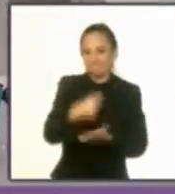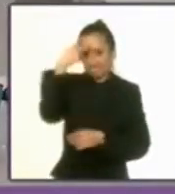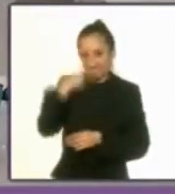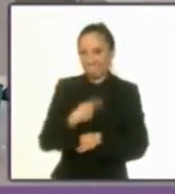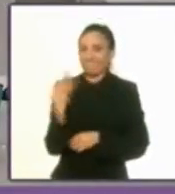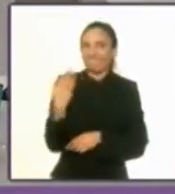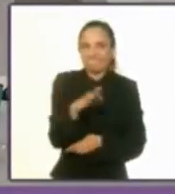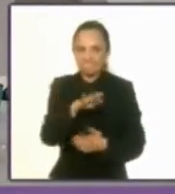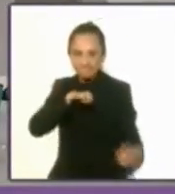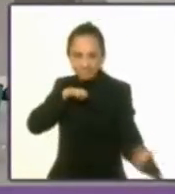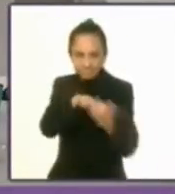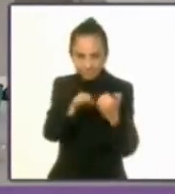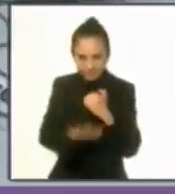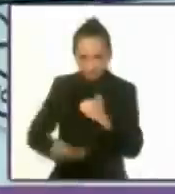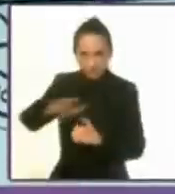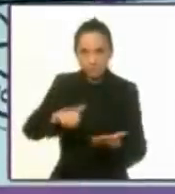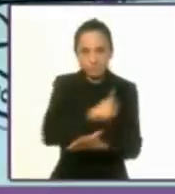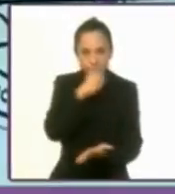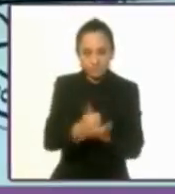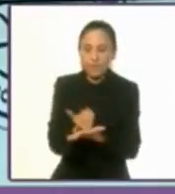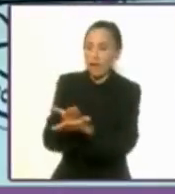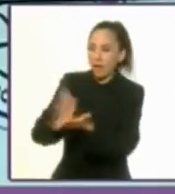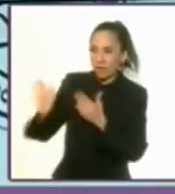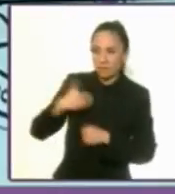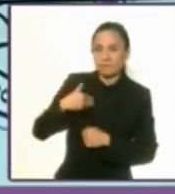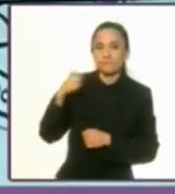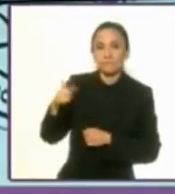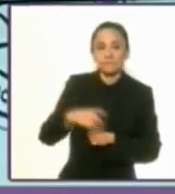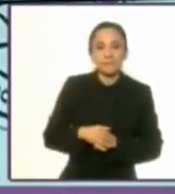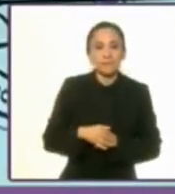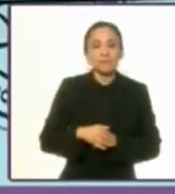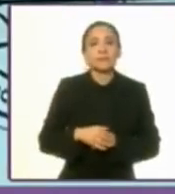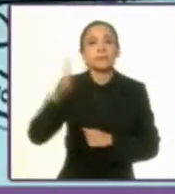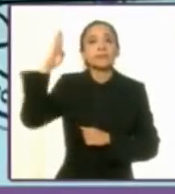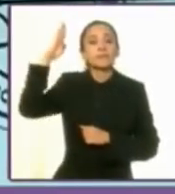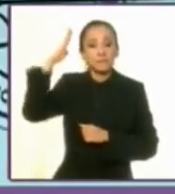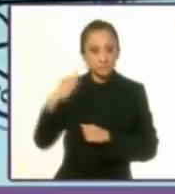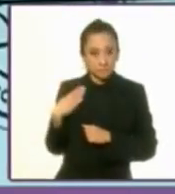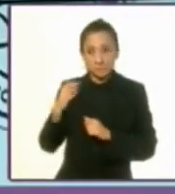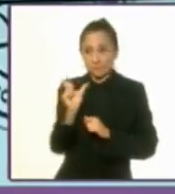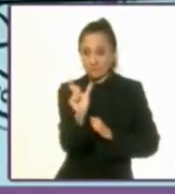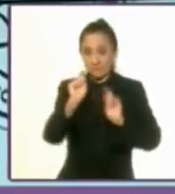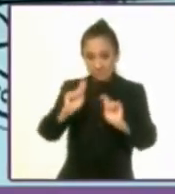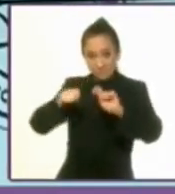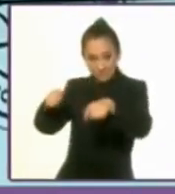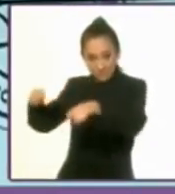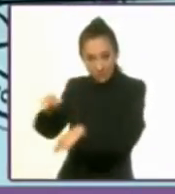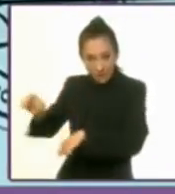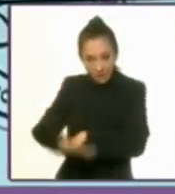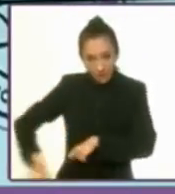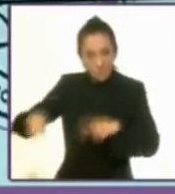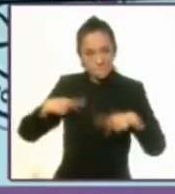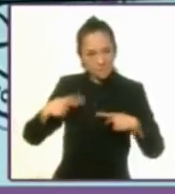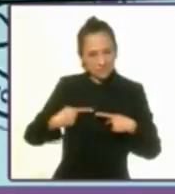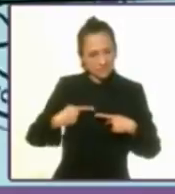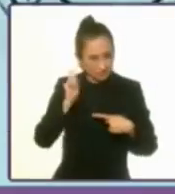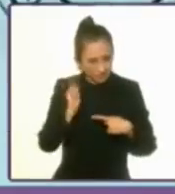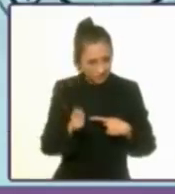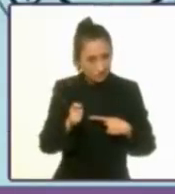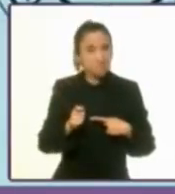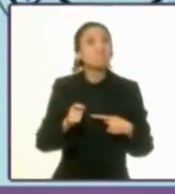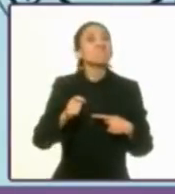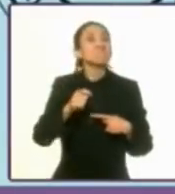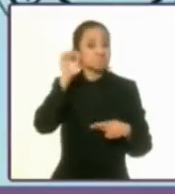alejandra andar repartiendo tarjetas a la gente es delito electoral yo te pido que lo dejes de hacer